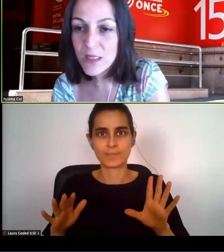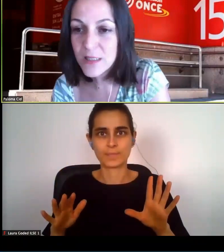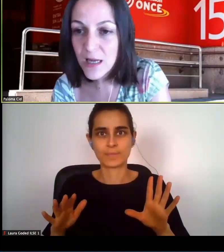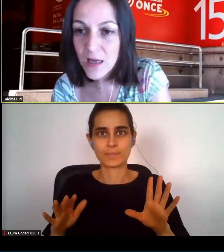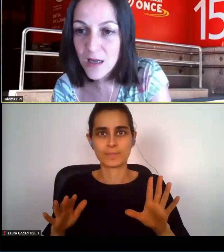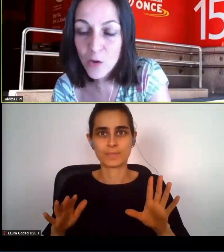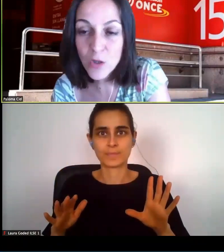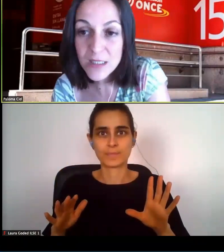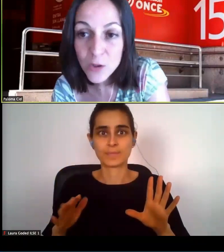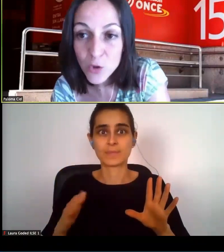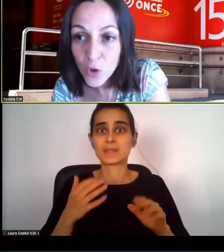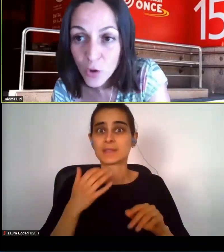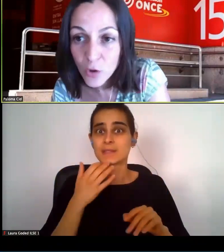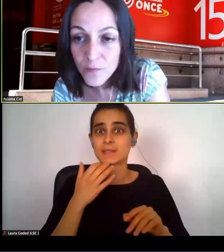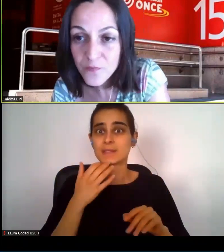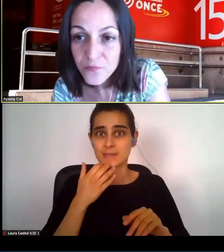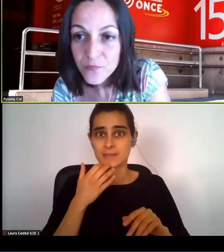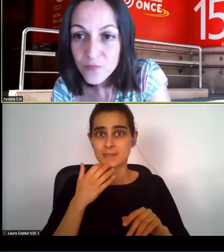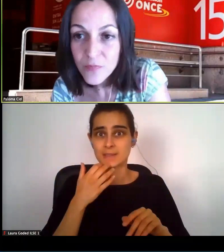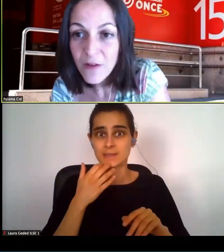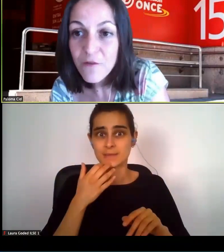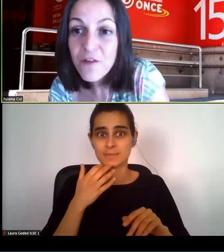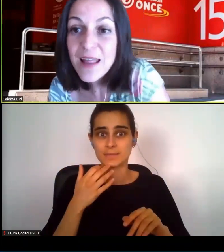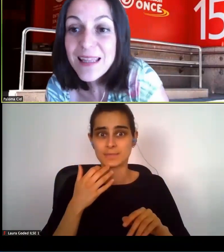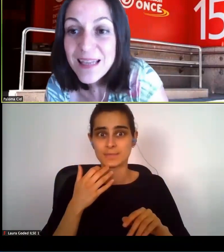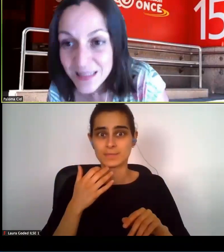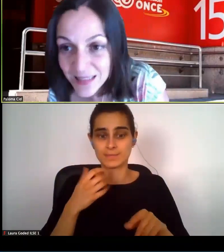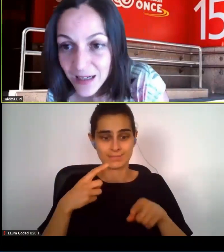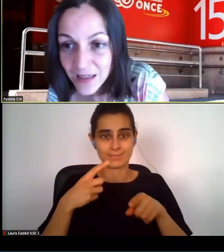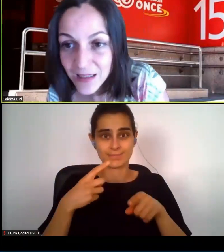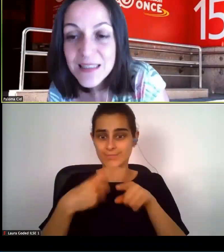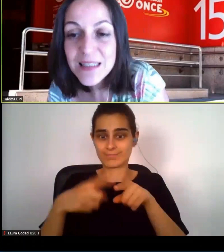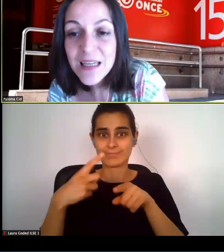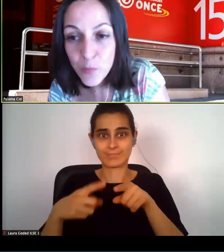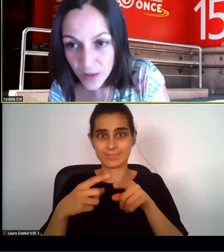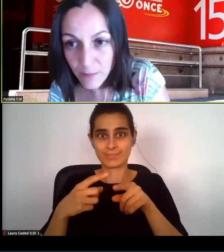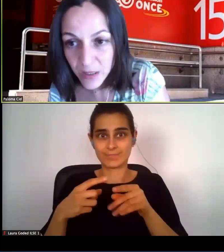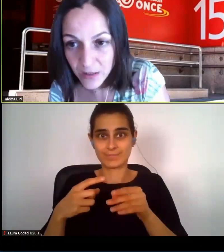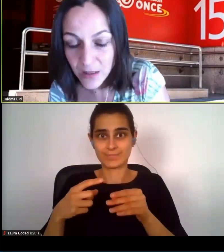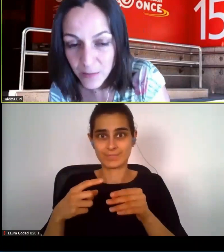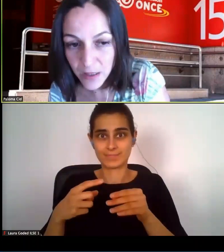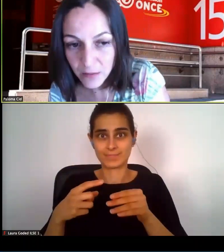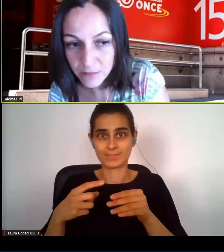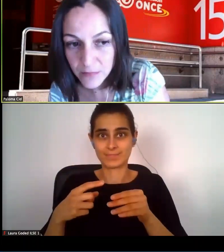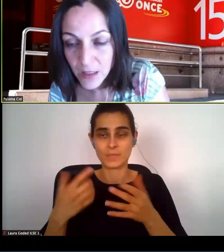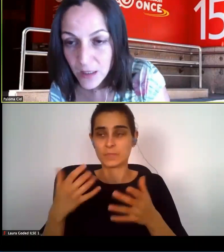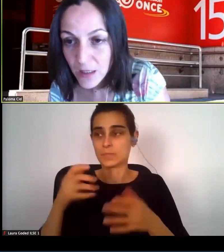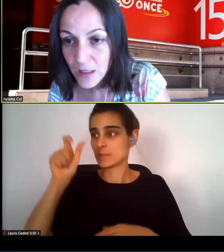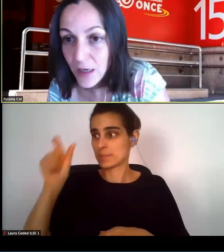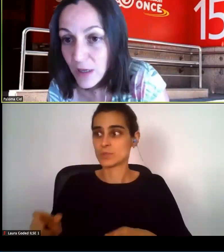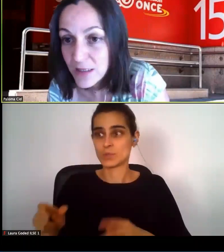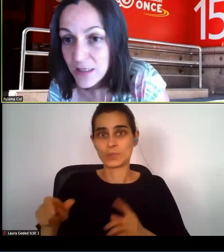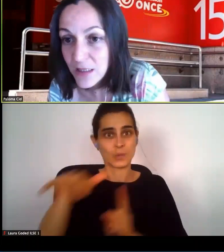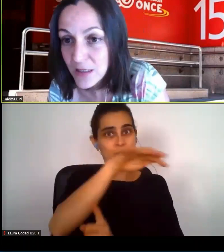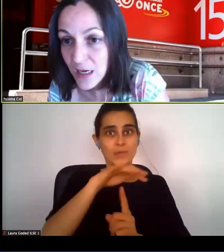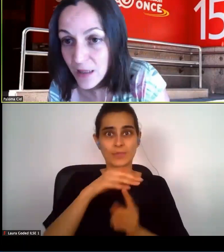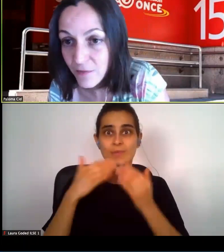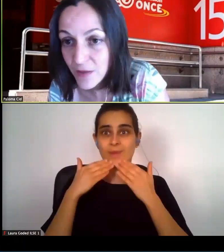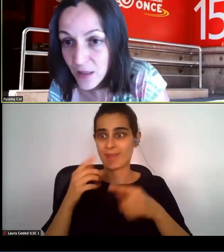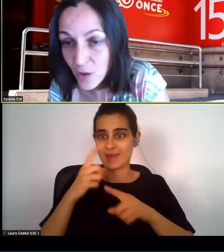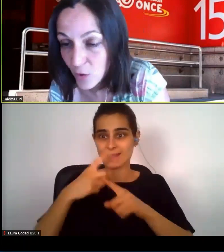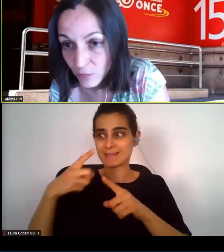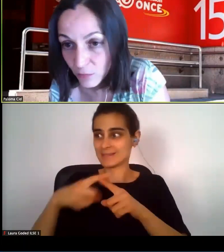con ese entorno, facilitar que sí que puedan participar. Claro, así dicha